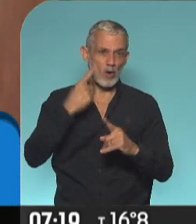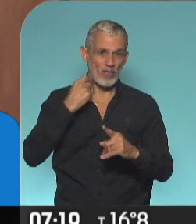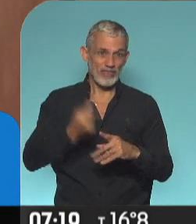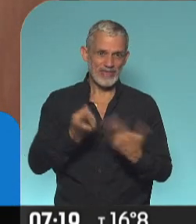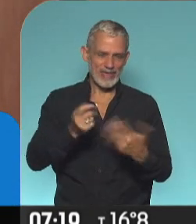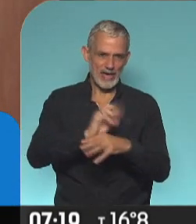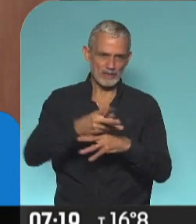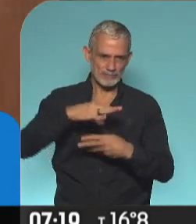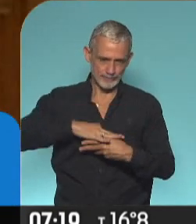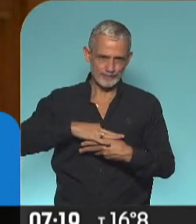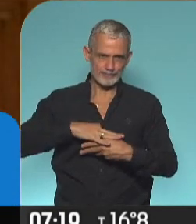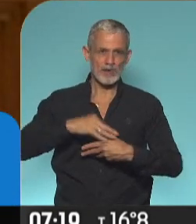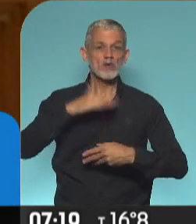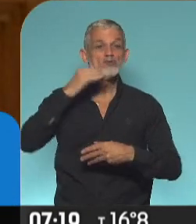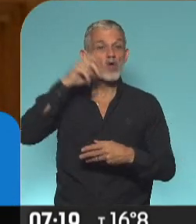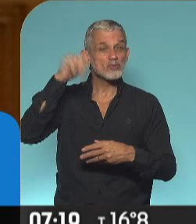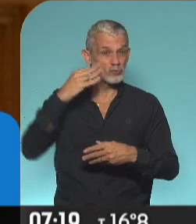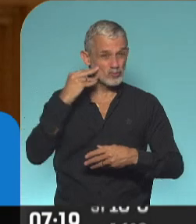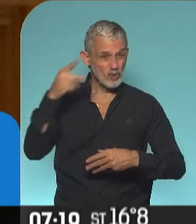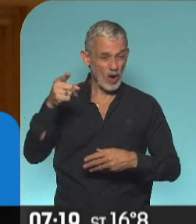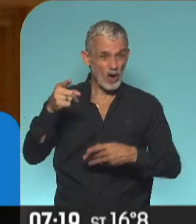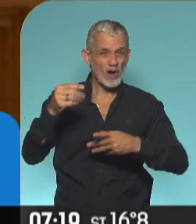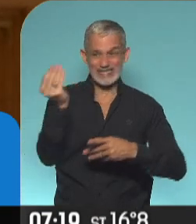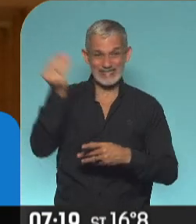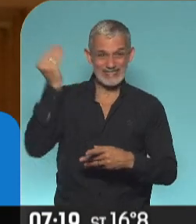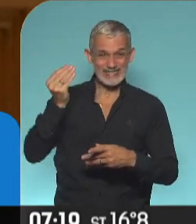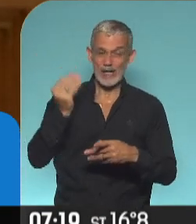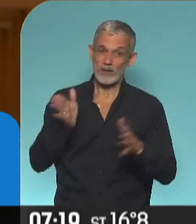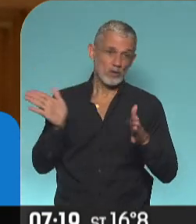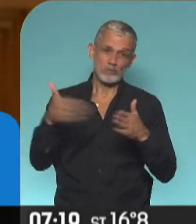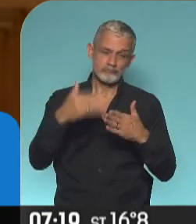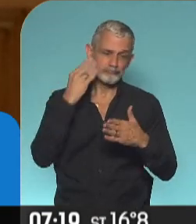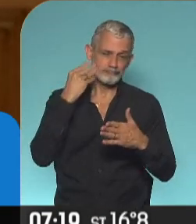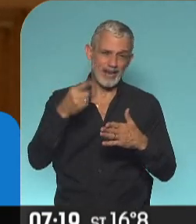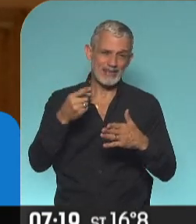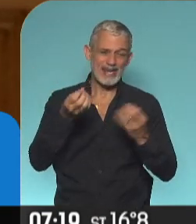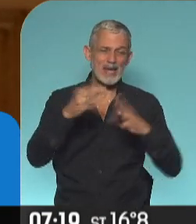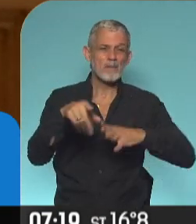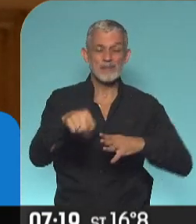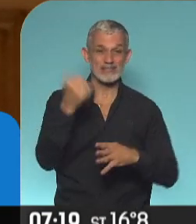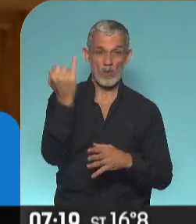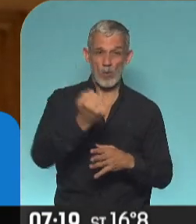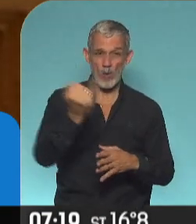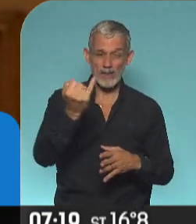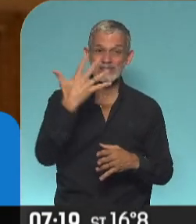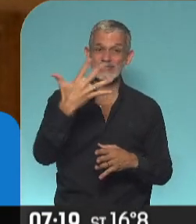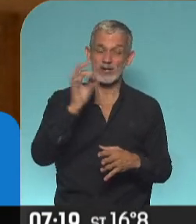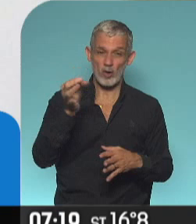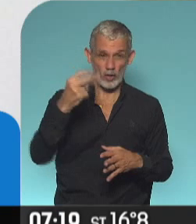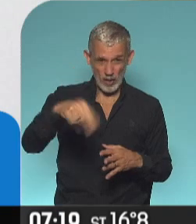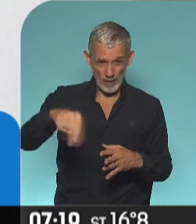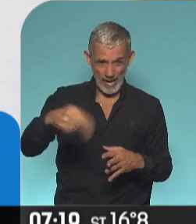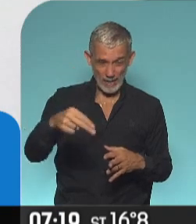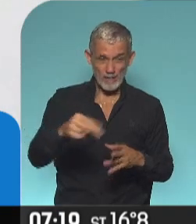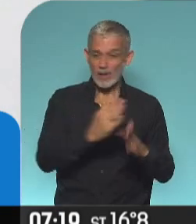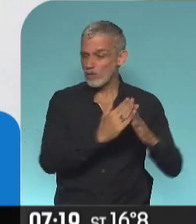ministro británico, Boris Johnson, anunció este sábado un nuevo cierre en Inglaterra a partir de este jueves 5 de noviembre, que